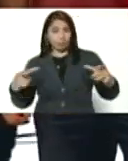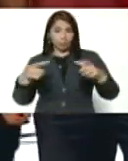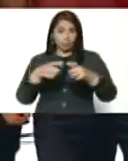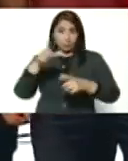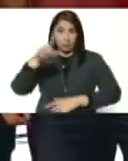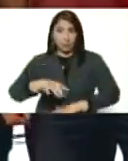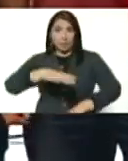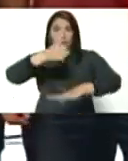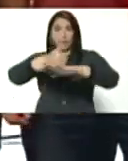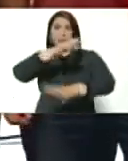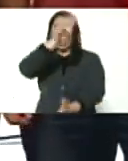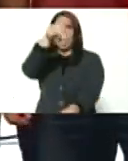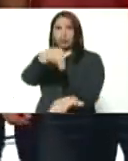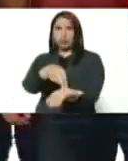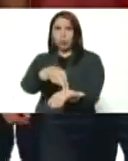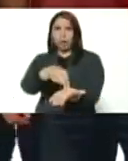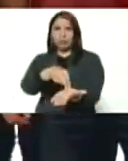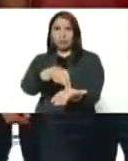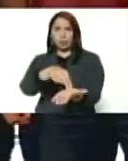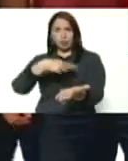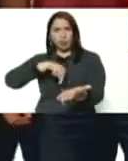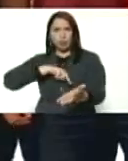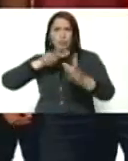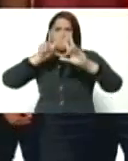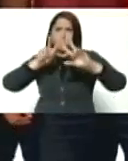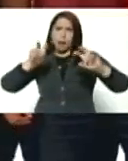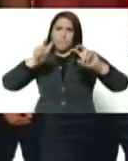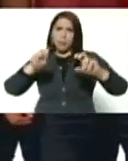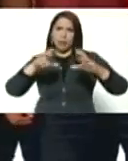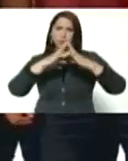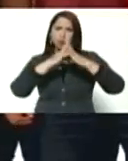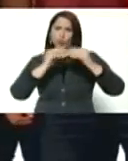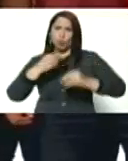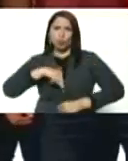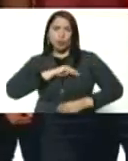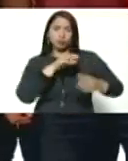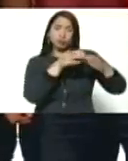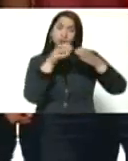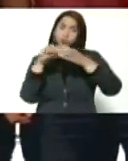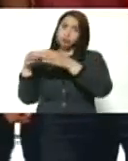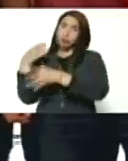dirección nacional. Estamos revisando todas estas estructuras,